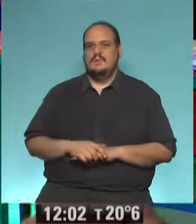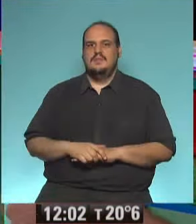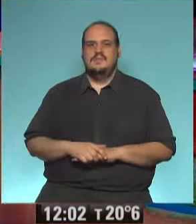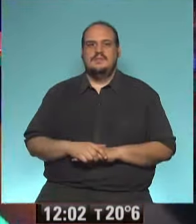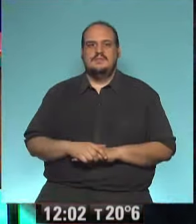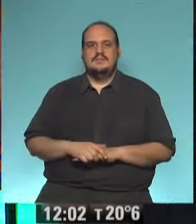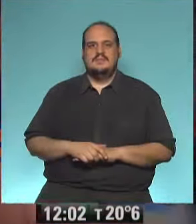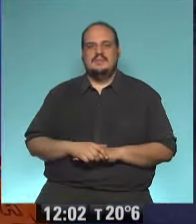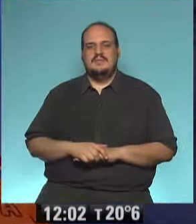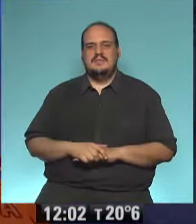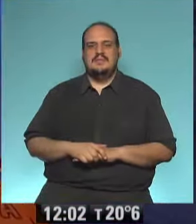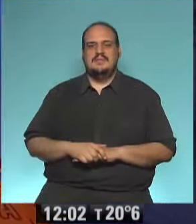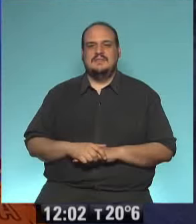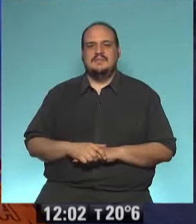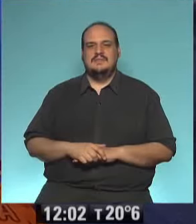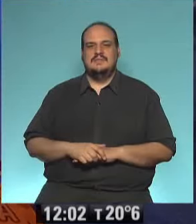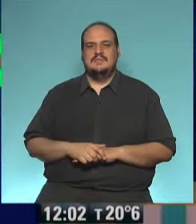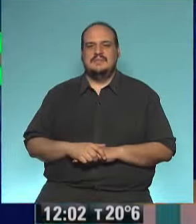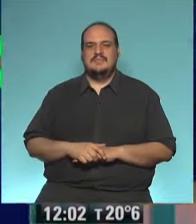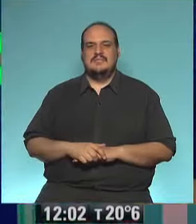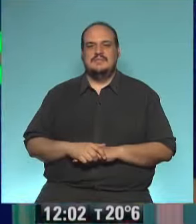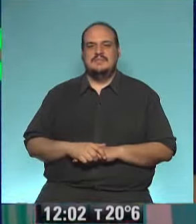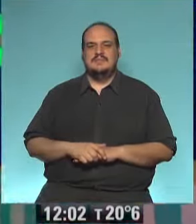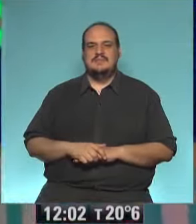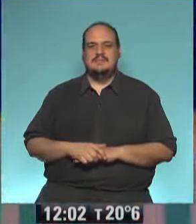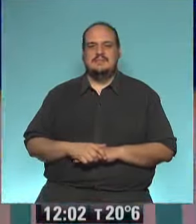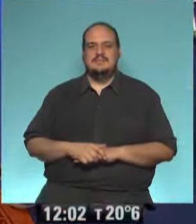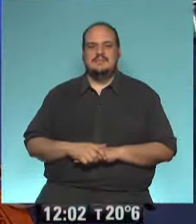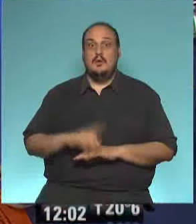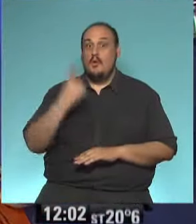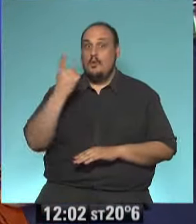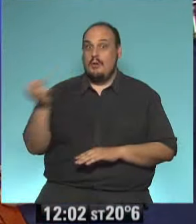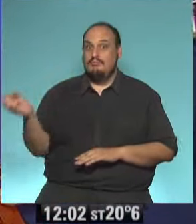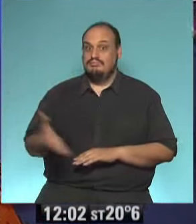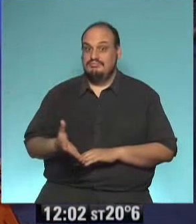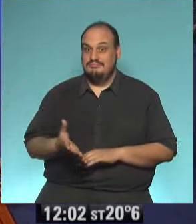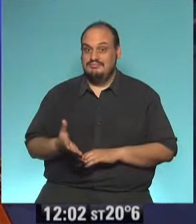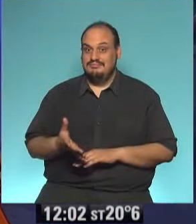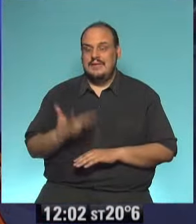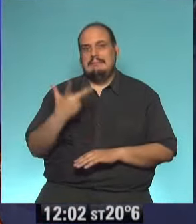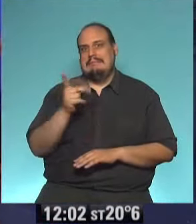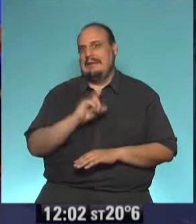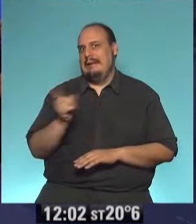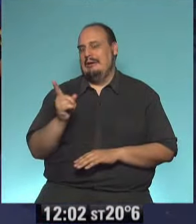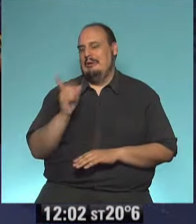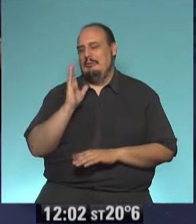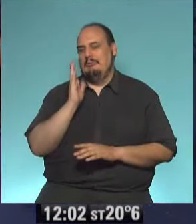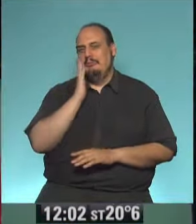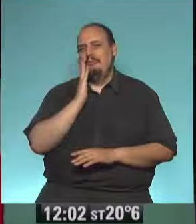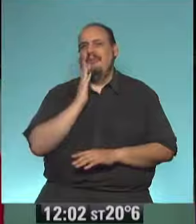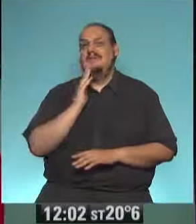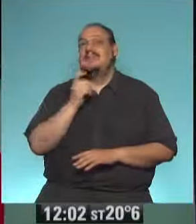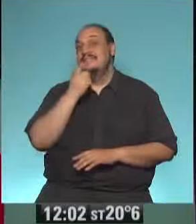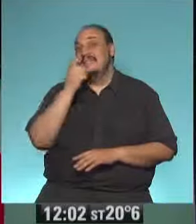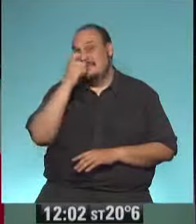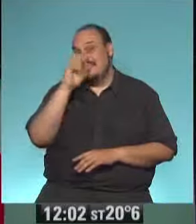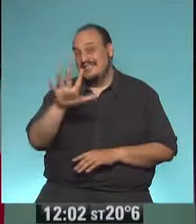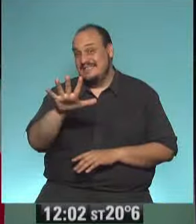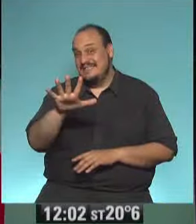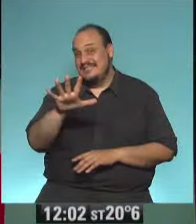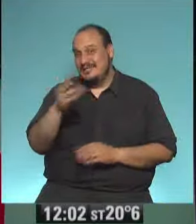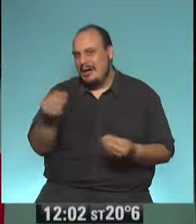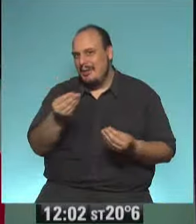que todo bien. Sigo participando. Seguimos. Vamos. Me falta un tiro. No sé qué saqué 3, que por favor no. ¿Qué pasaba si caía en el 25? ¿Se